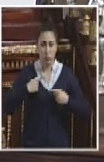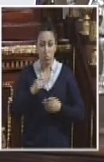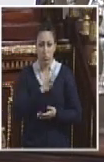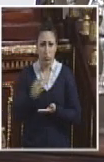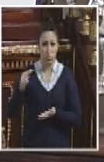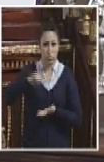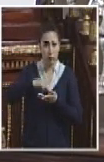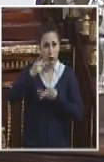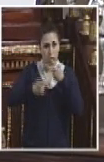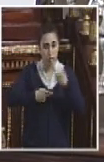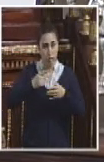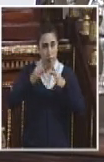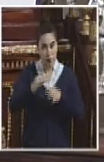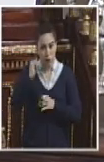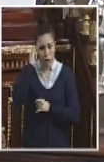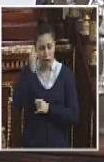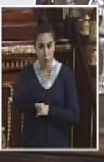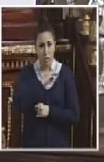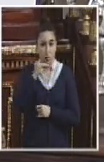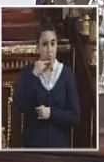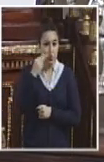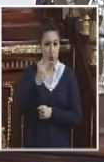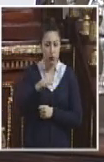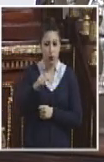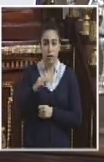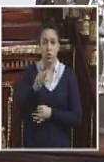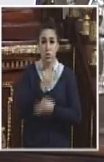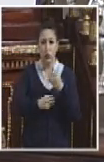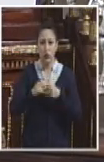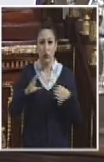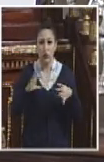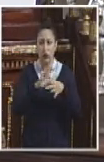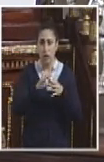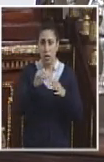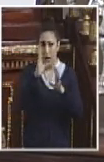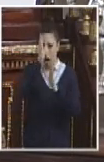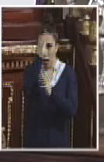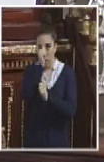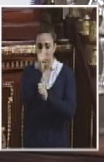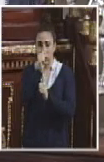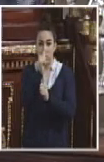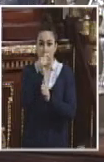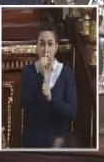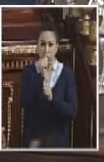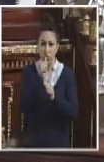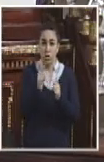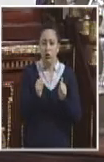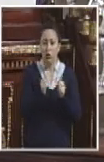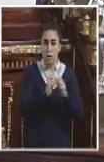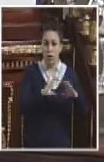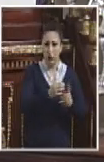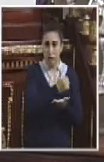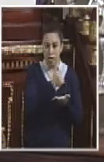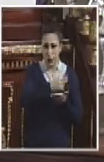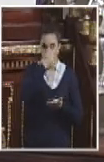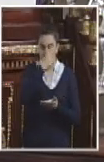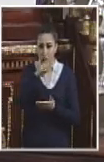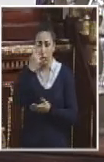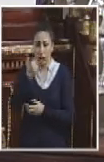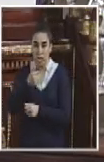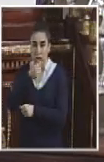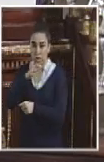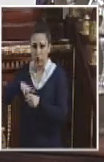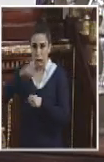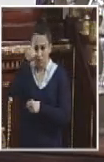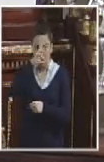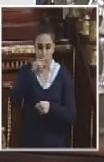indígena dirija un mensaje y en concordancia con el convenio celebrado entre el Congreso y la Secretaría de Cultura,